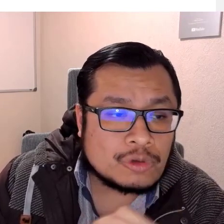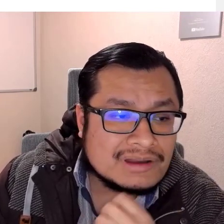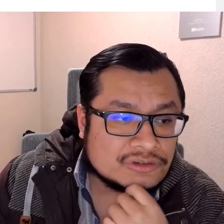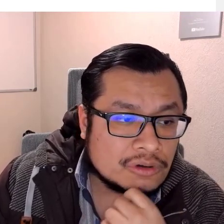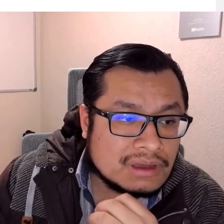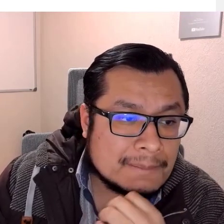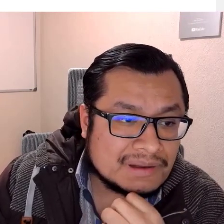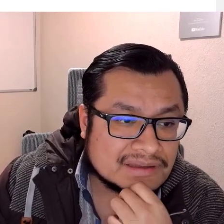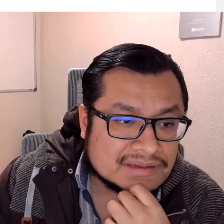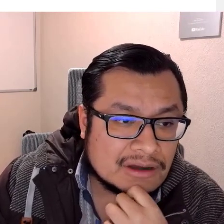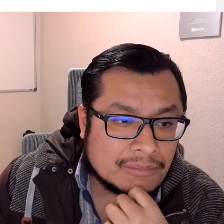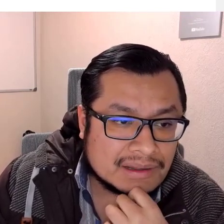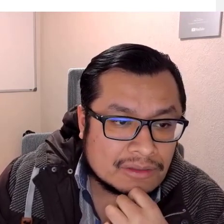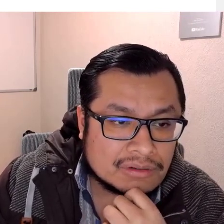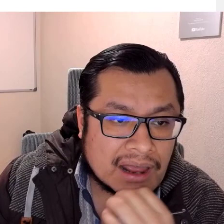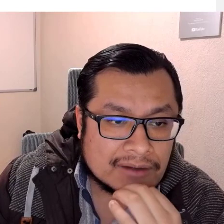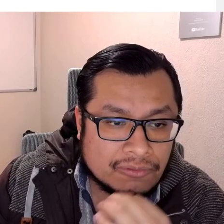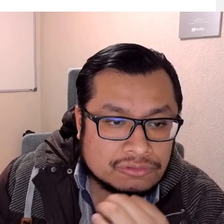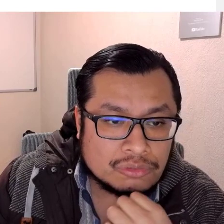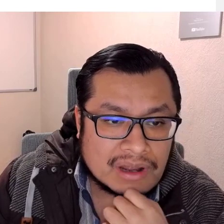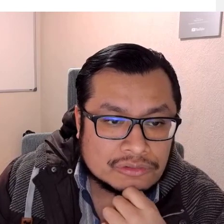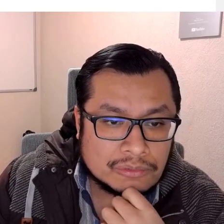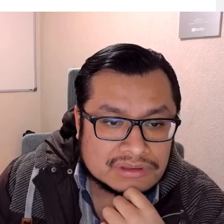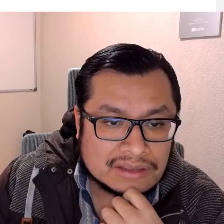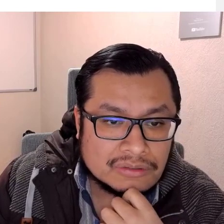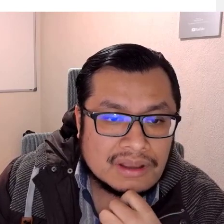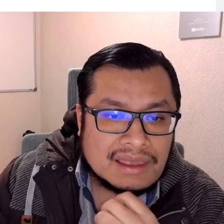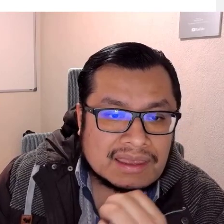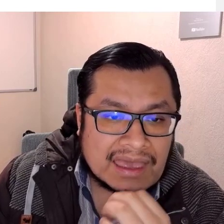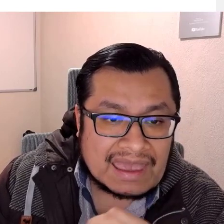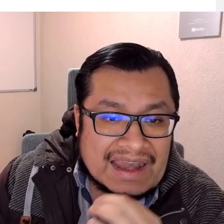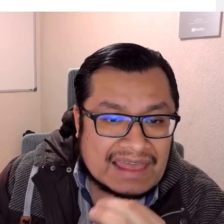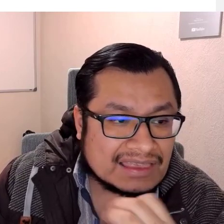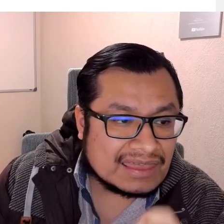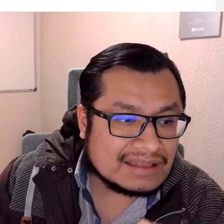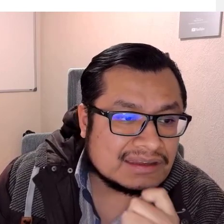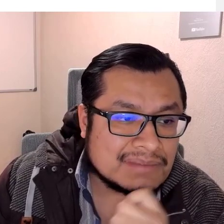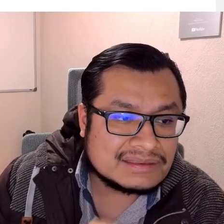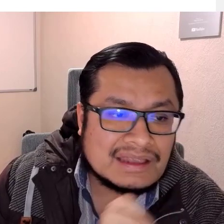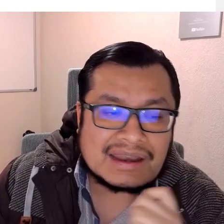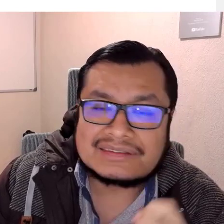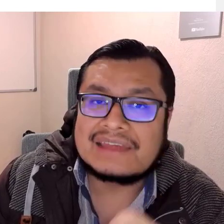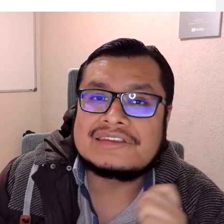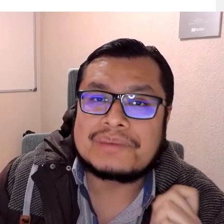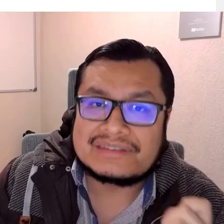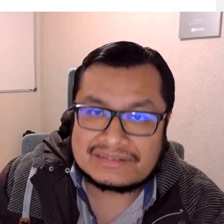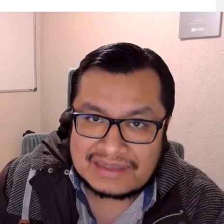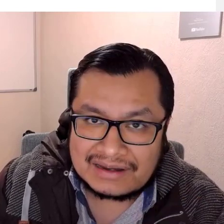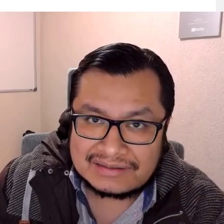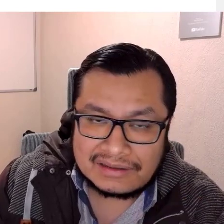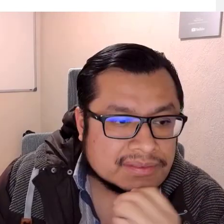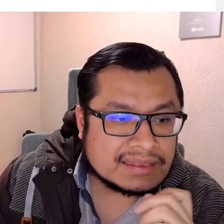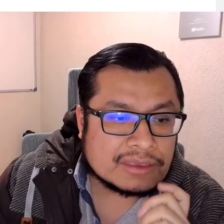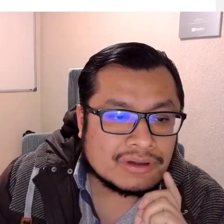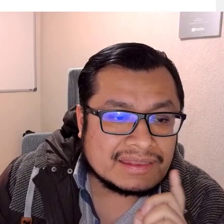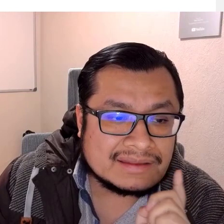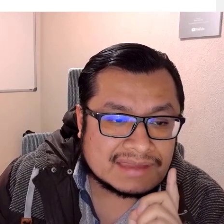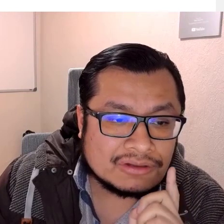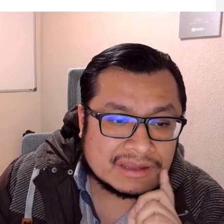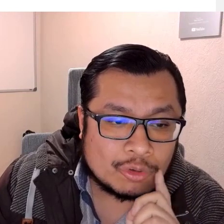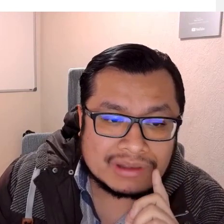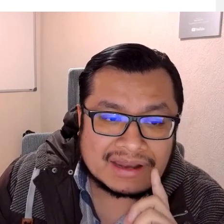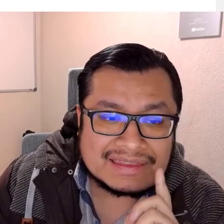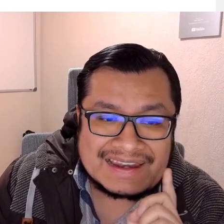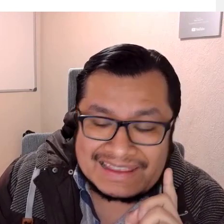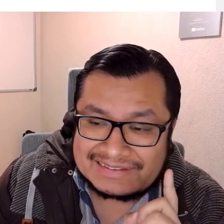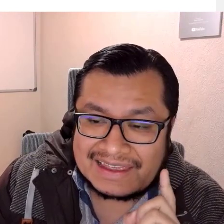puntualizó en presencia del gobernador alfonso durazo montaño que en la entidad se mantienen las clases presenciales detalló que en el